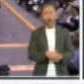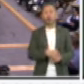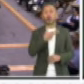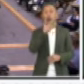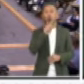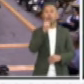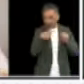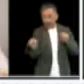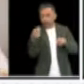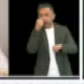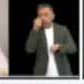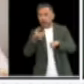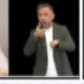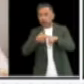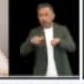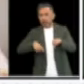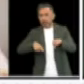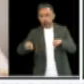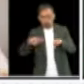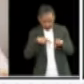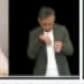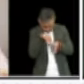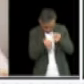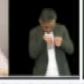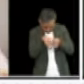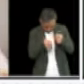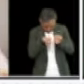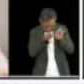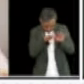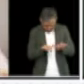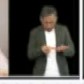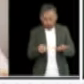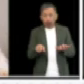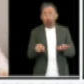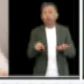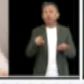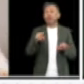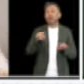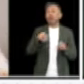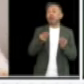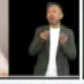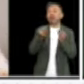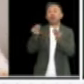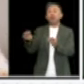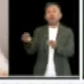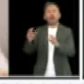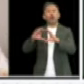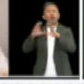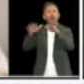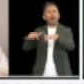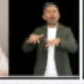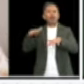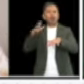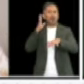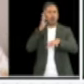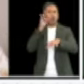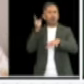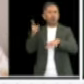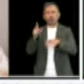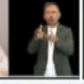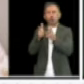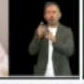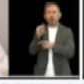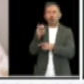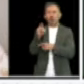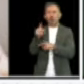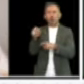lo que se aprobó ya está vigente Yo sé que hay impugnaciones ante la Corte impugnaciones ante el